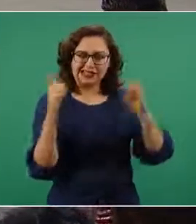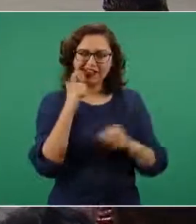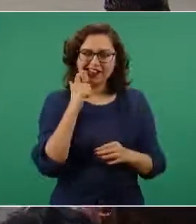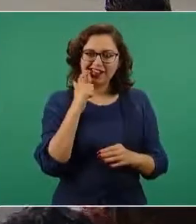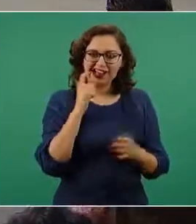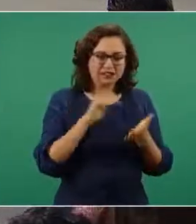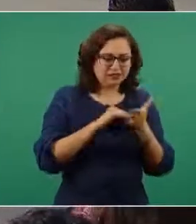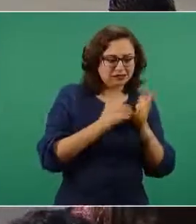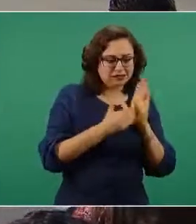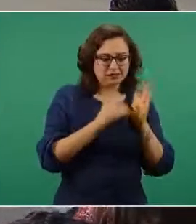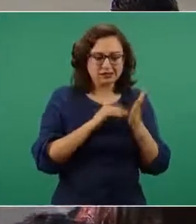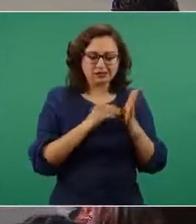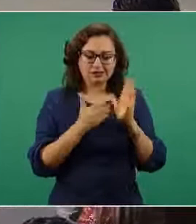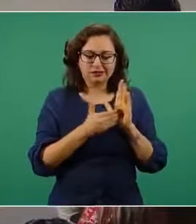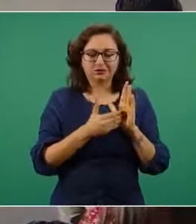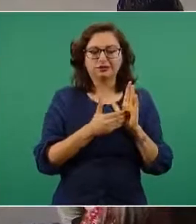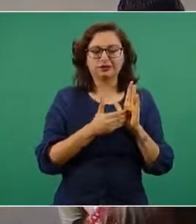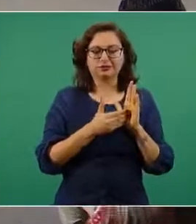las decisiones del pueblo